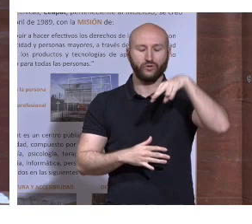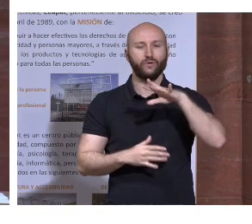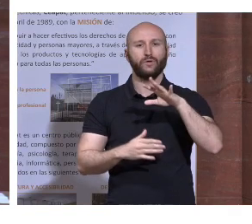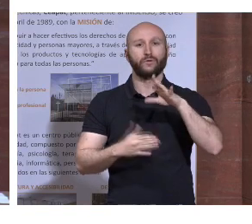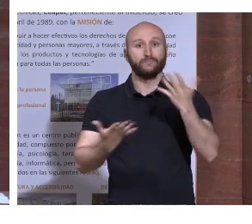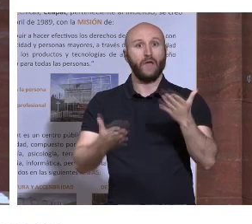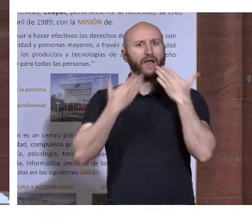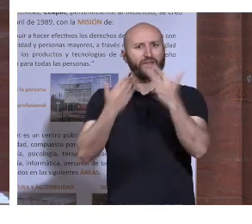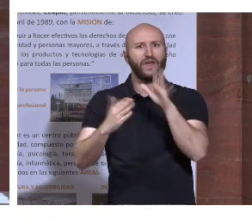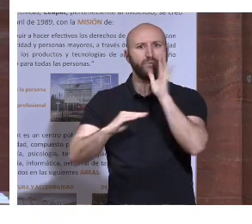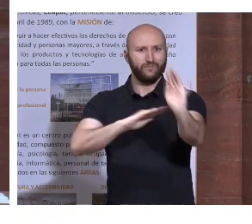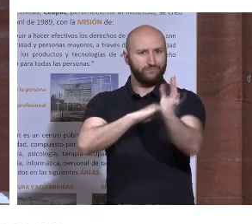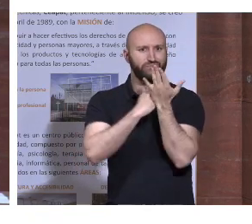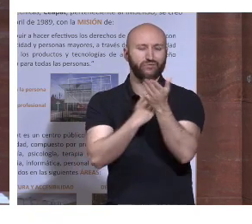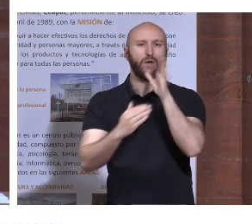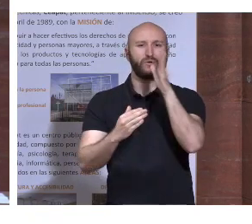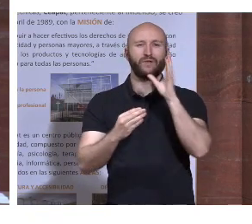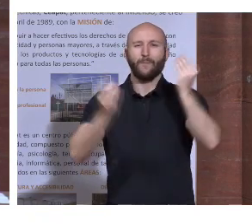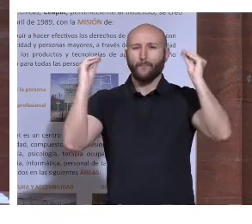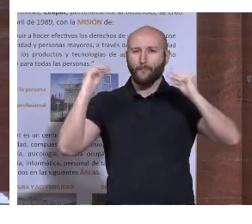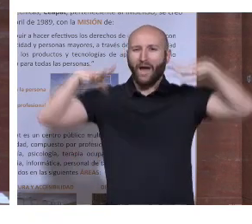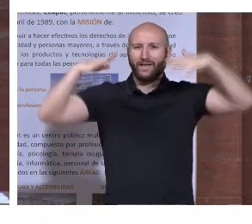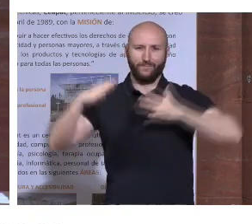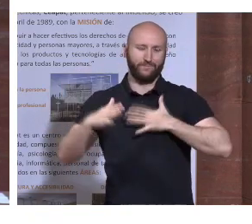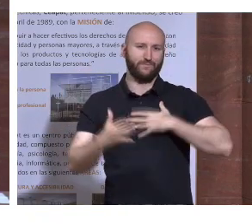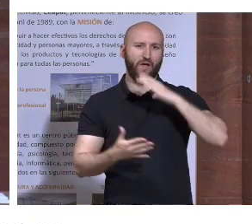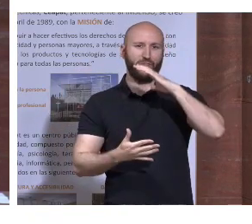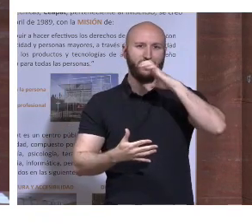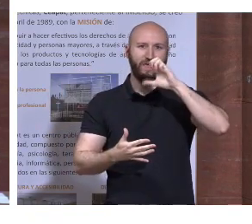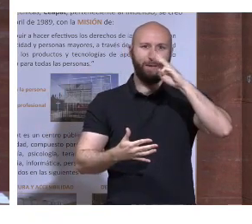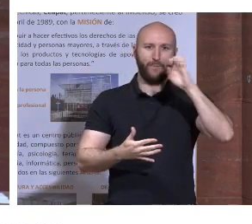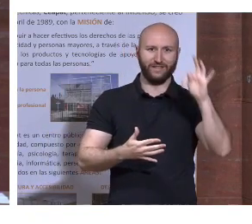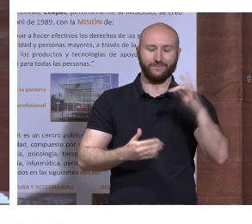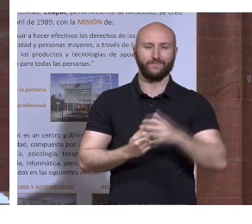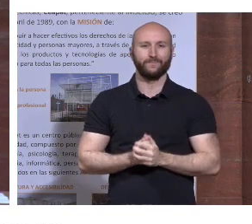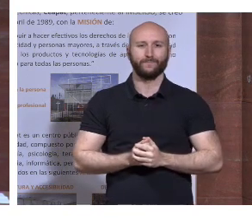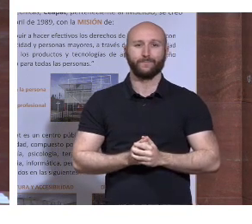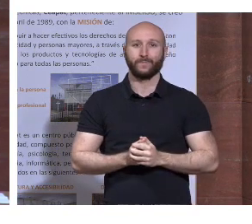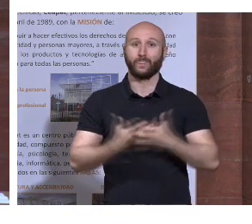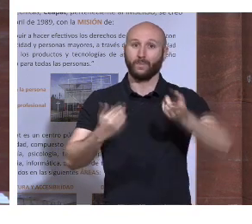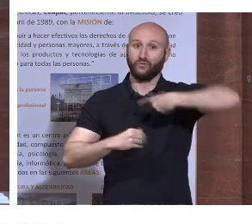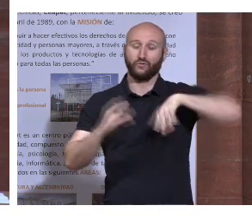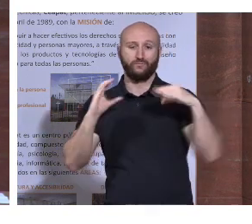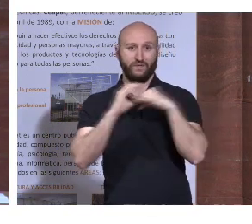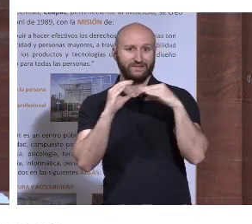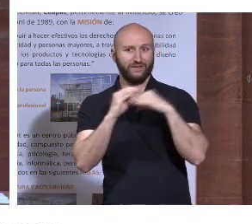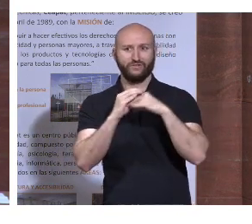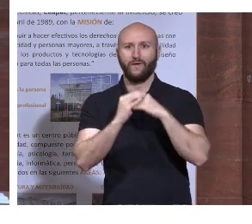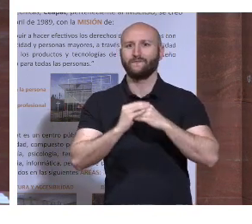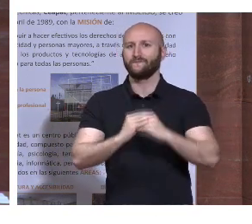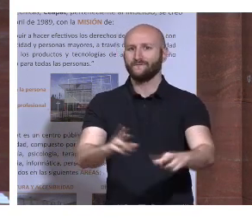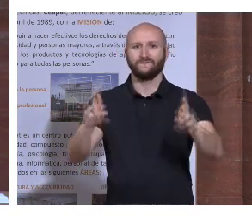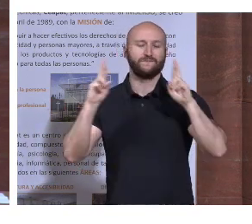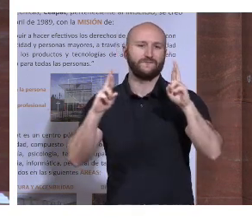todos redescubriendo la magia del CEAPAT. Desde el CEAPAT e INSERSO deseamos de todo corazón que disfrutéis este día